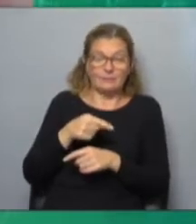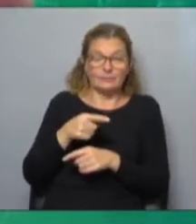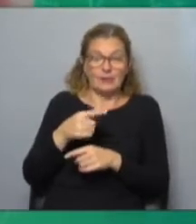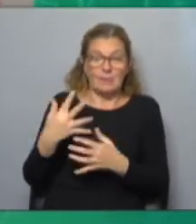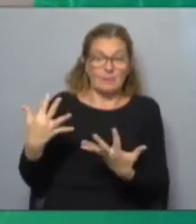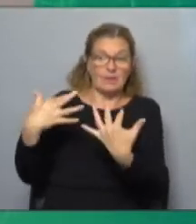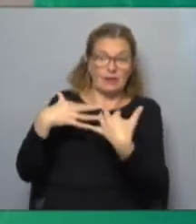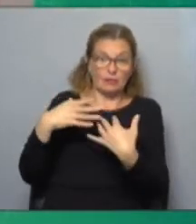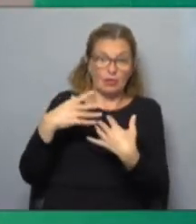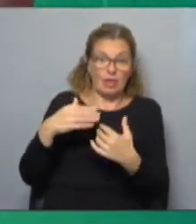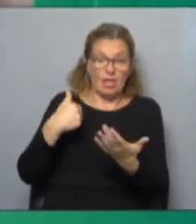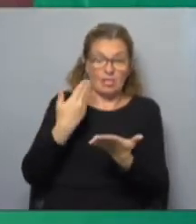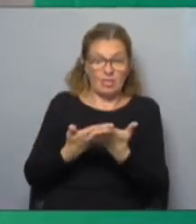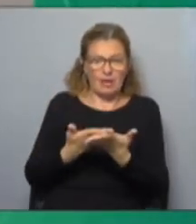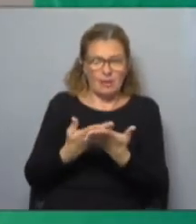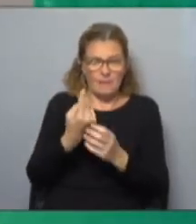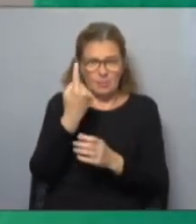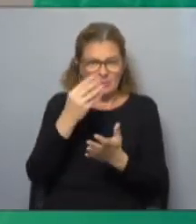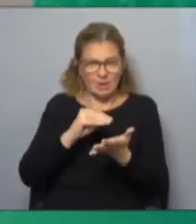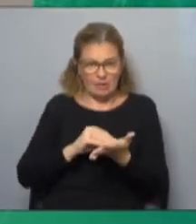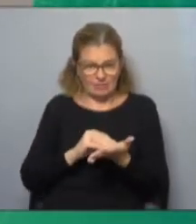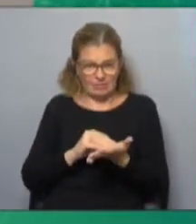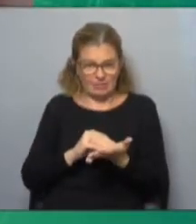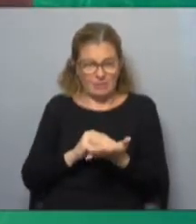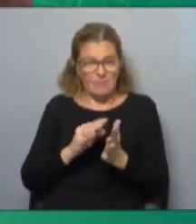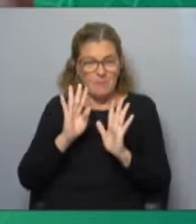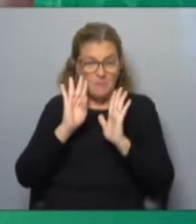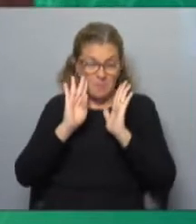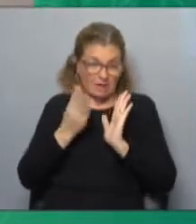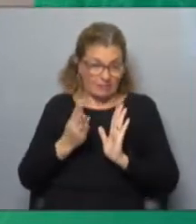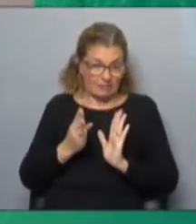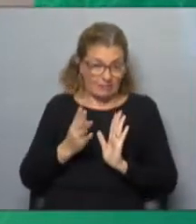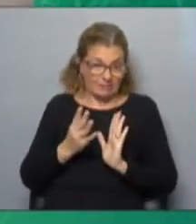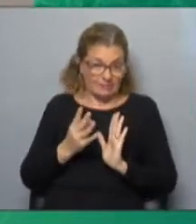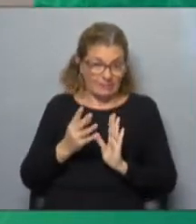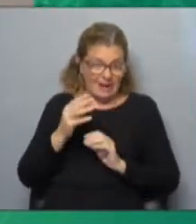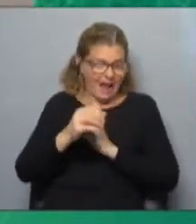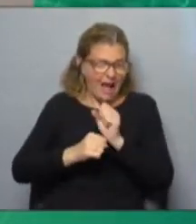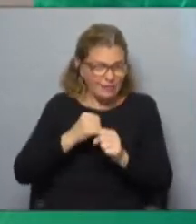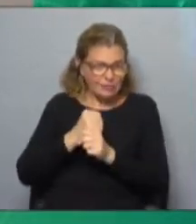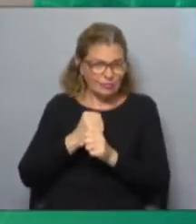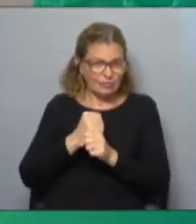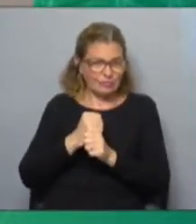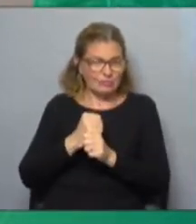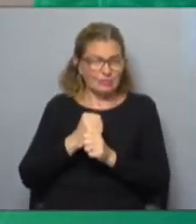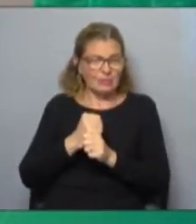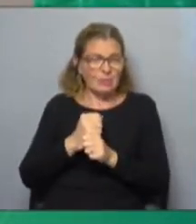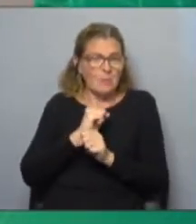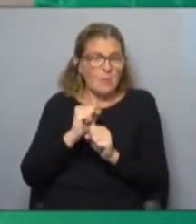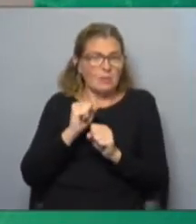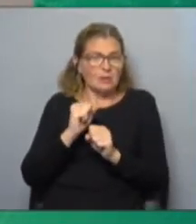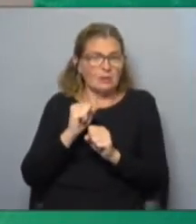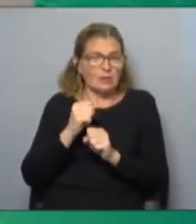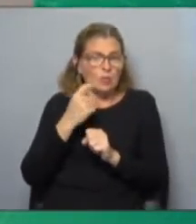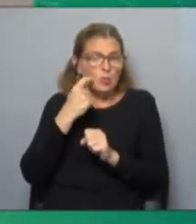migraciones, de que por primera vez en décadas puede dar